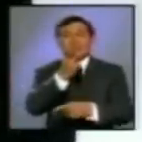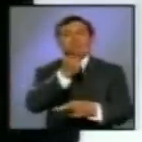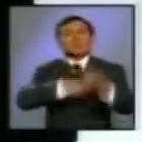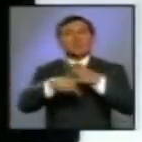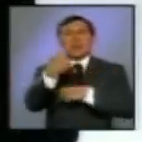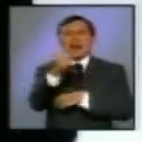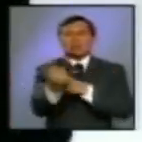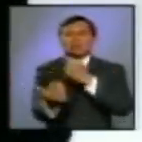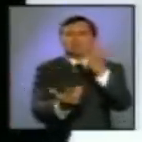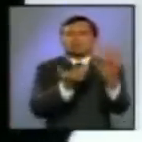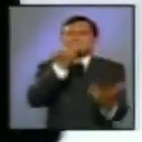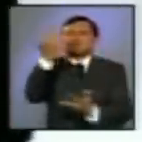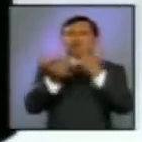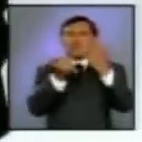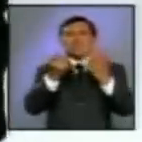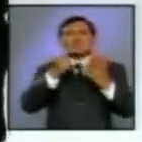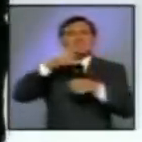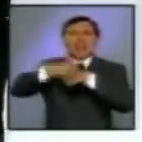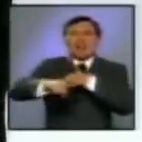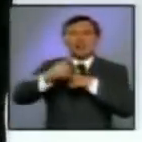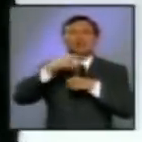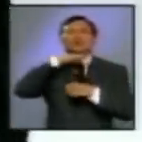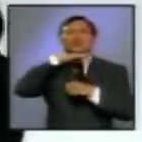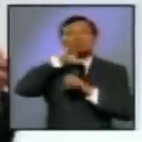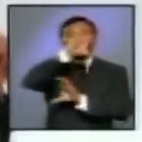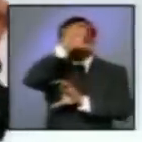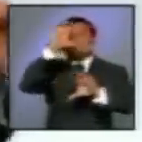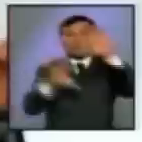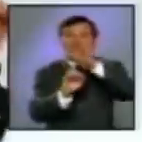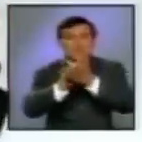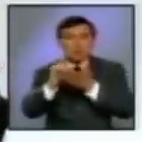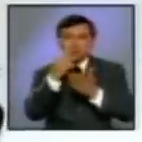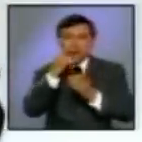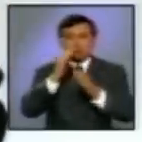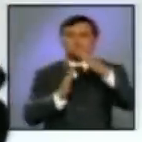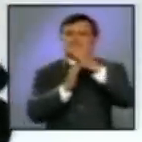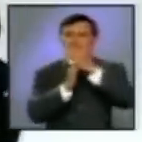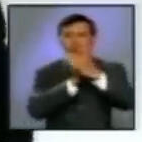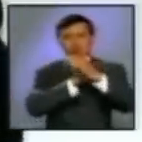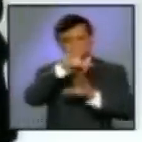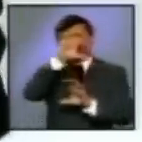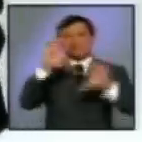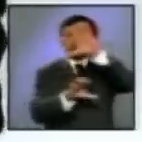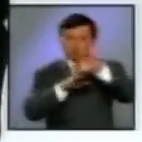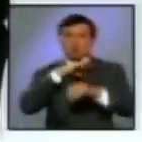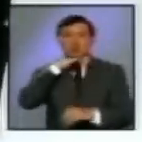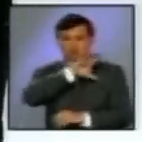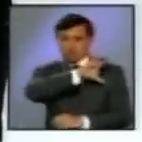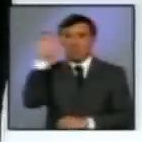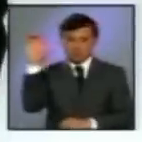estas emisiones de gases de efecto invernadero. Y vale la pena subrayarlo, México gasta más en subsidiar la gasolina que